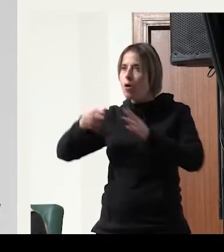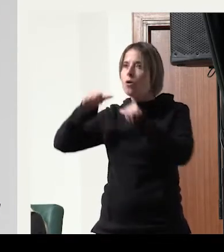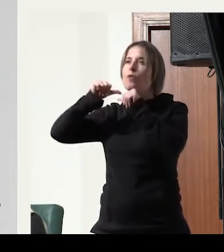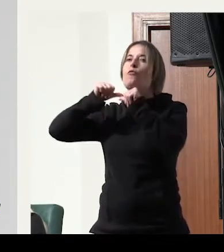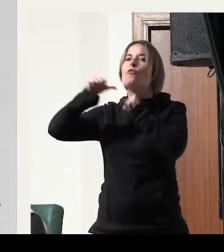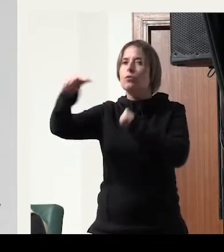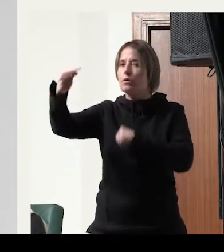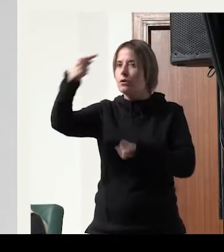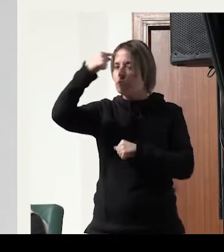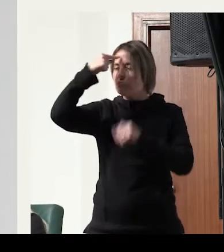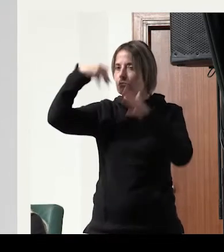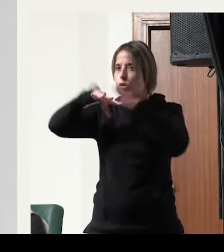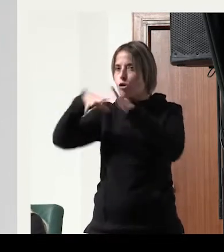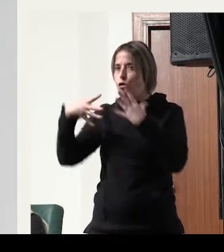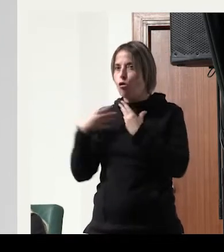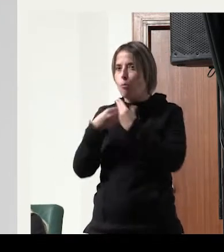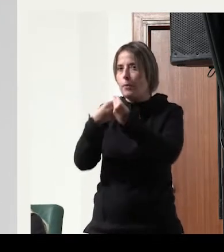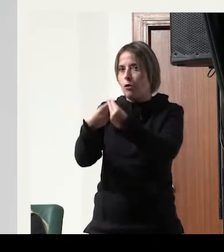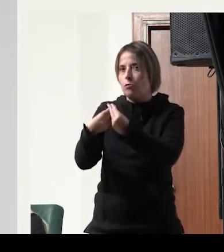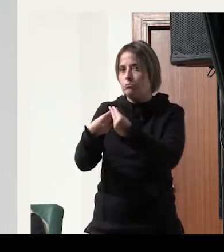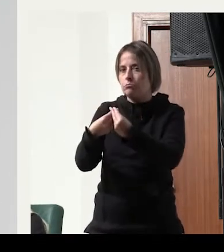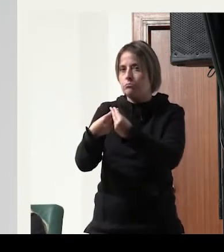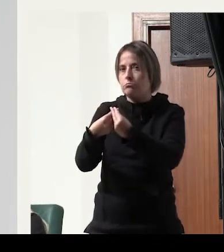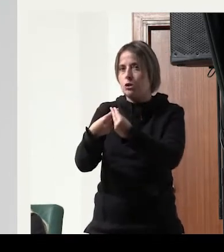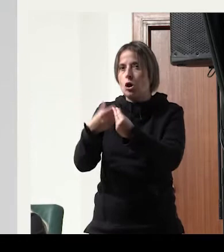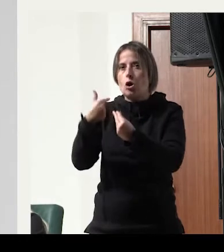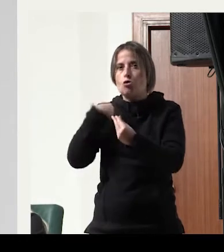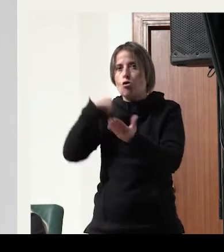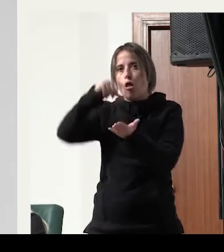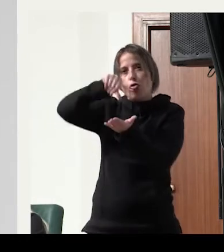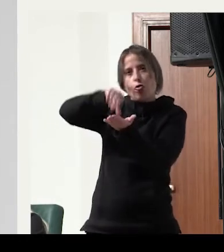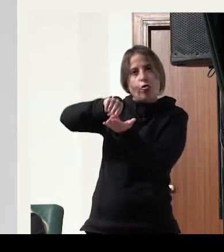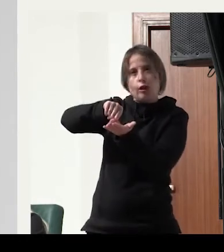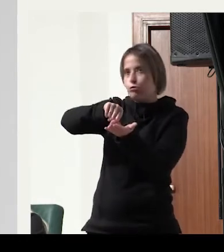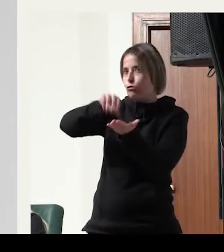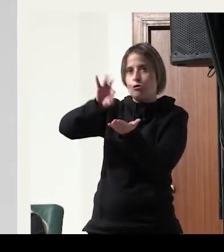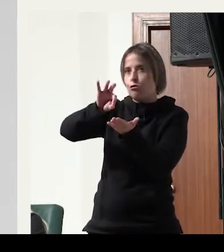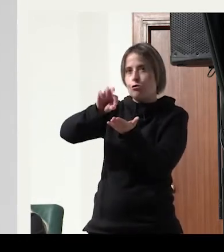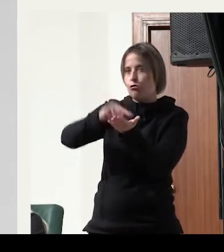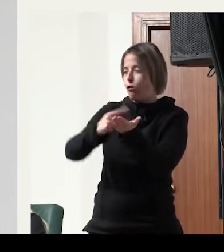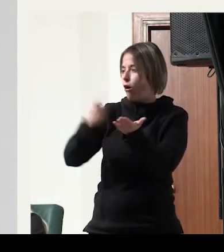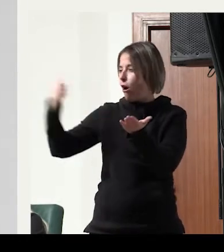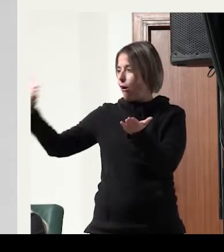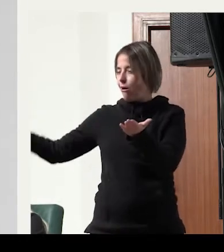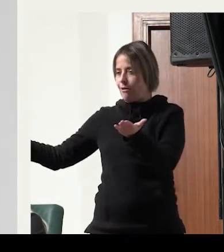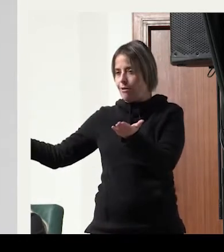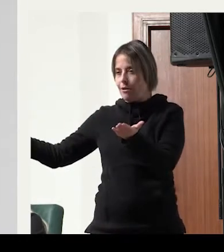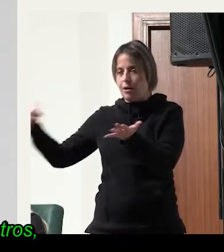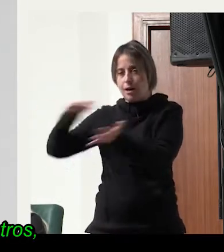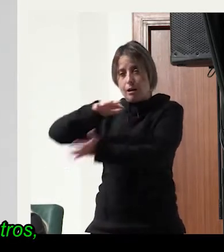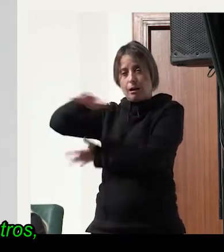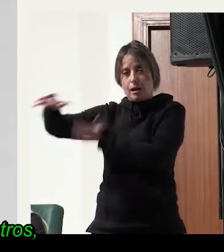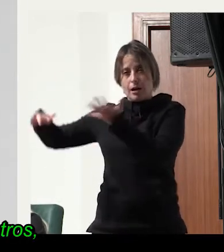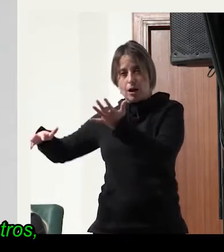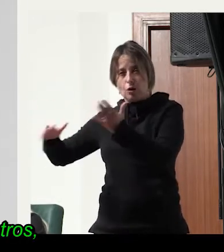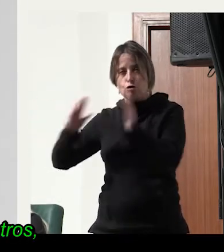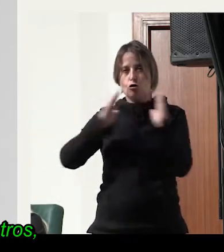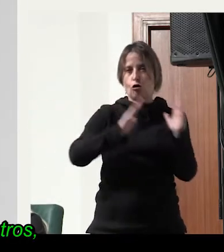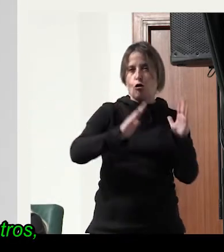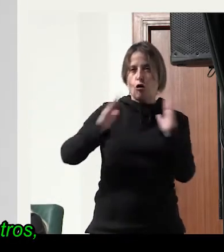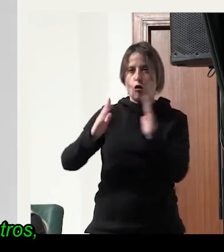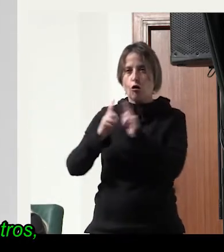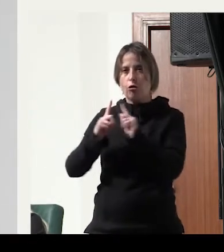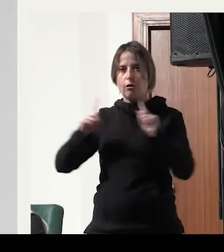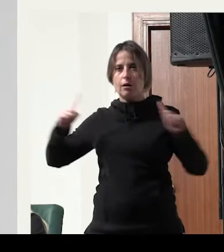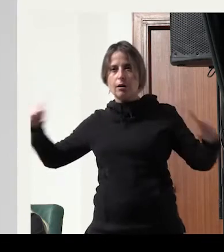van conmigo. Vivo fuera del centro, en posición excéntrica, entre el caos y el orden, en una nueva relación con